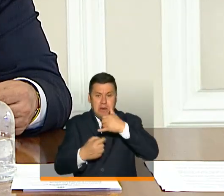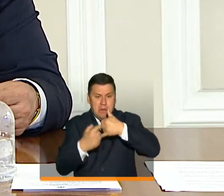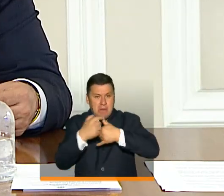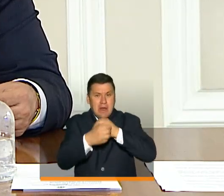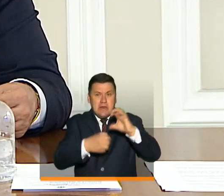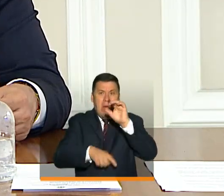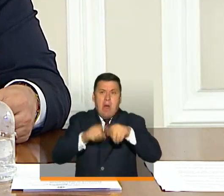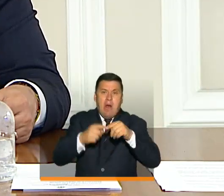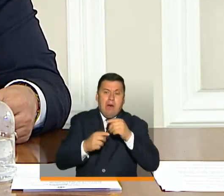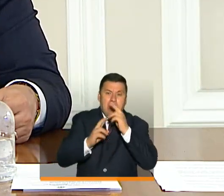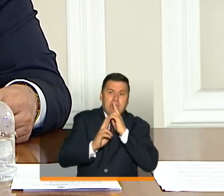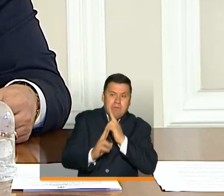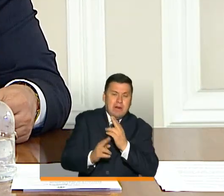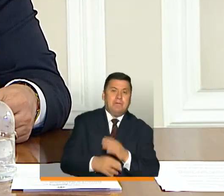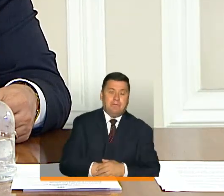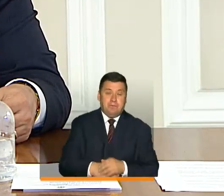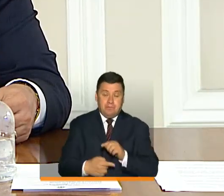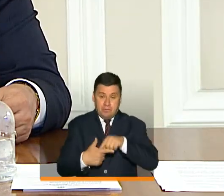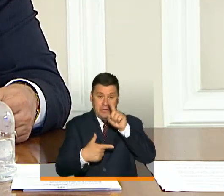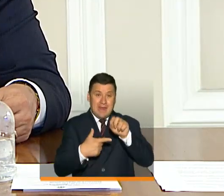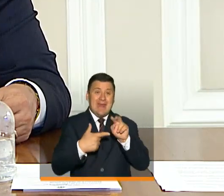Colombia. Quiero destacar que el